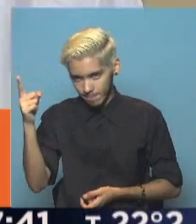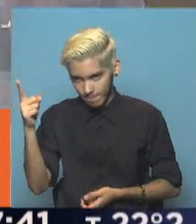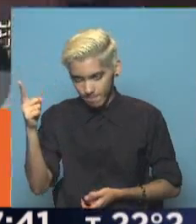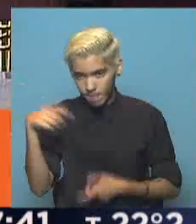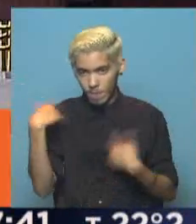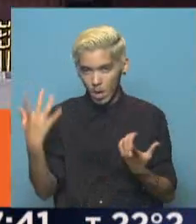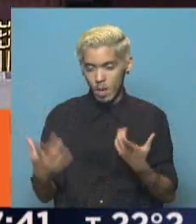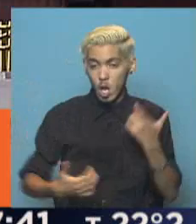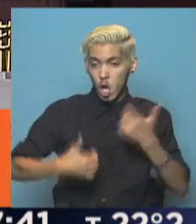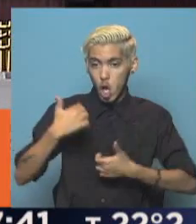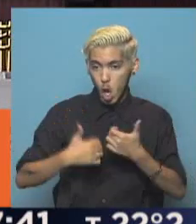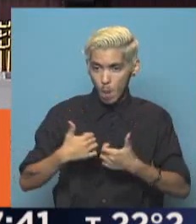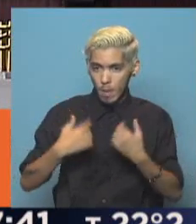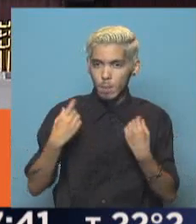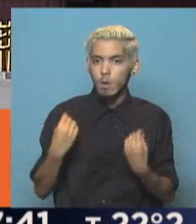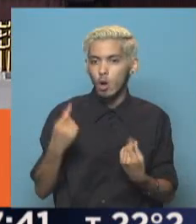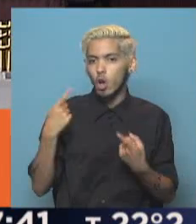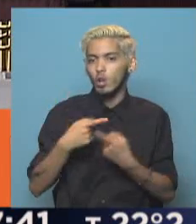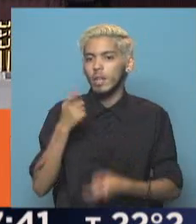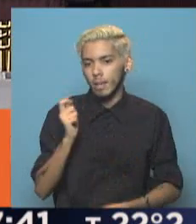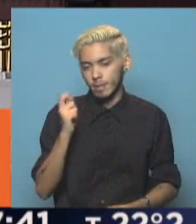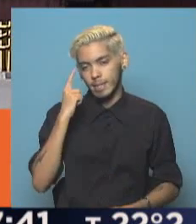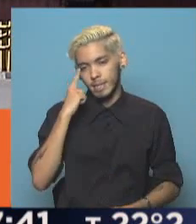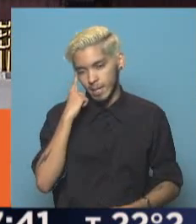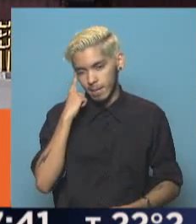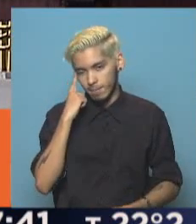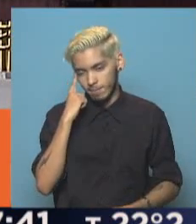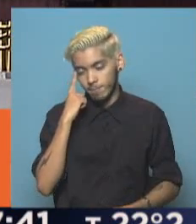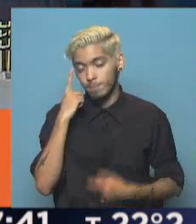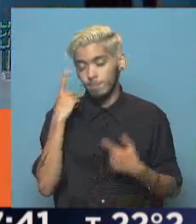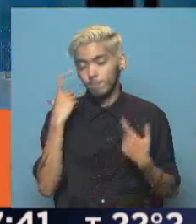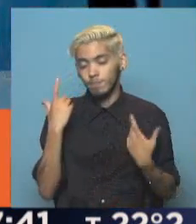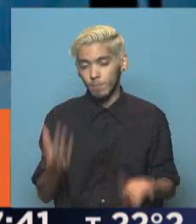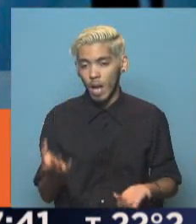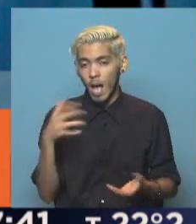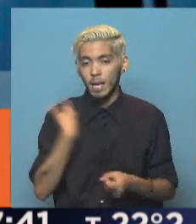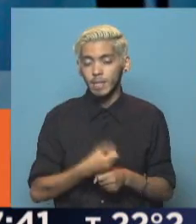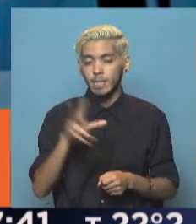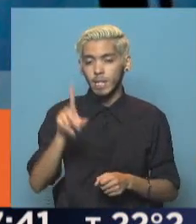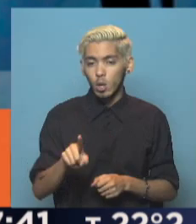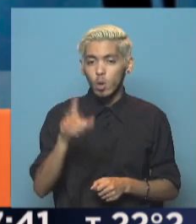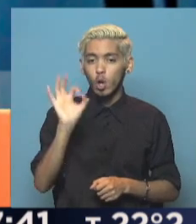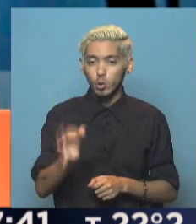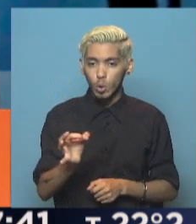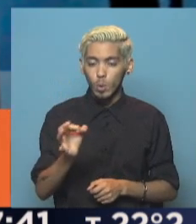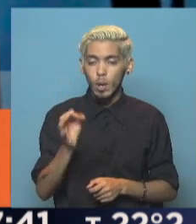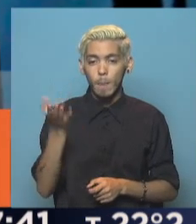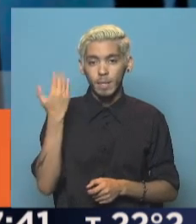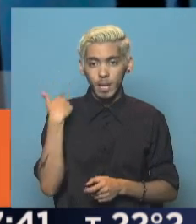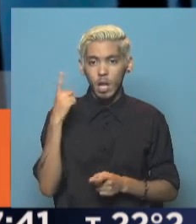competimos contra una industria china. Al 31 de enero pasado, nosotros llevamos